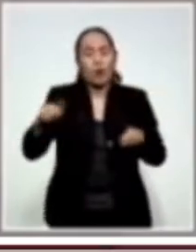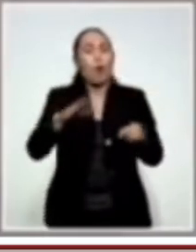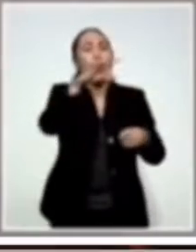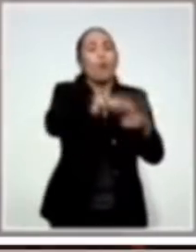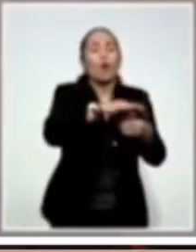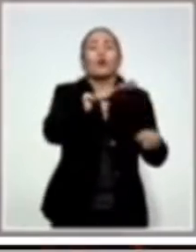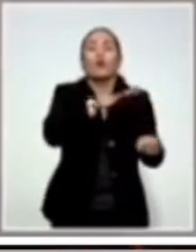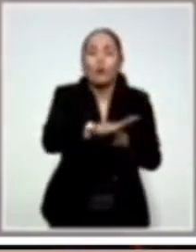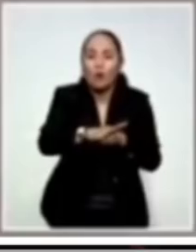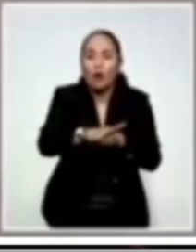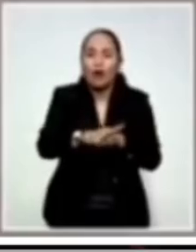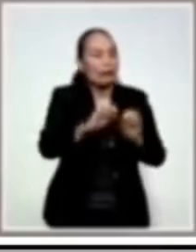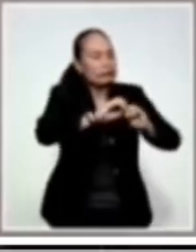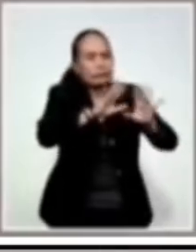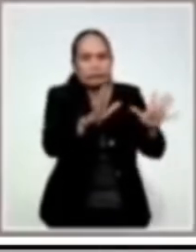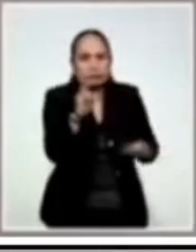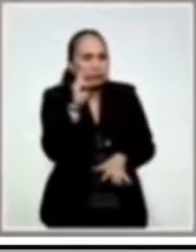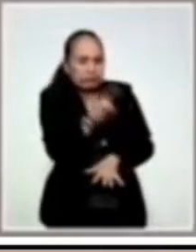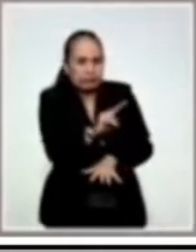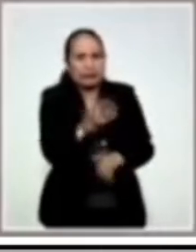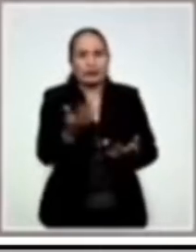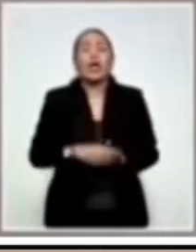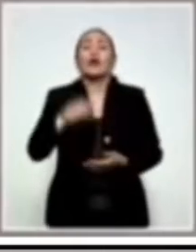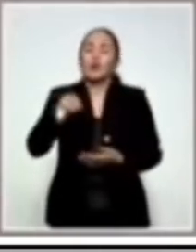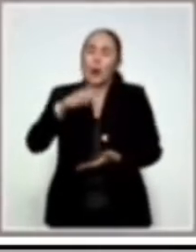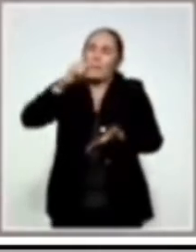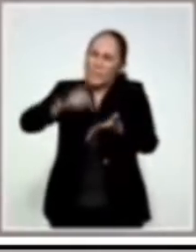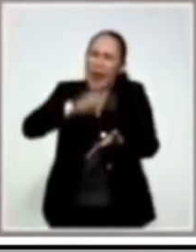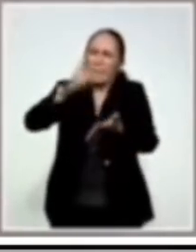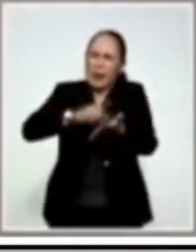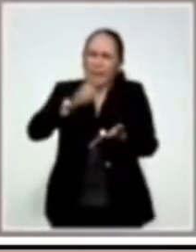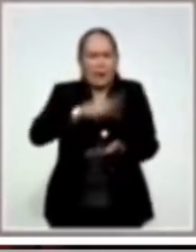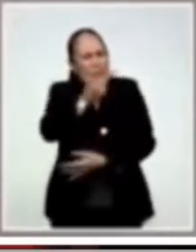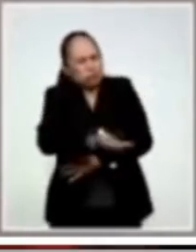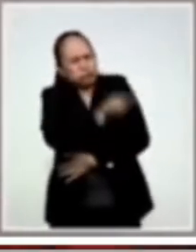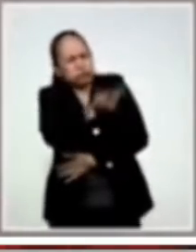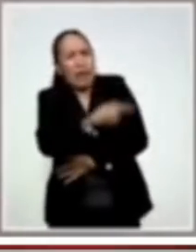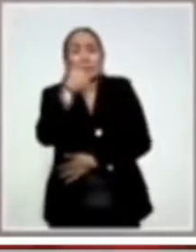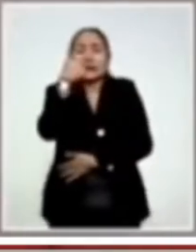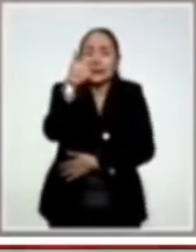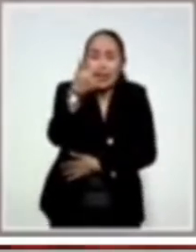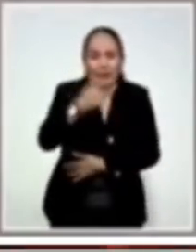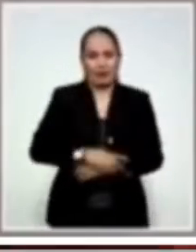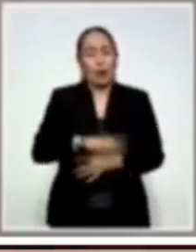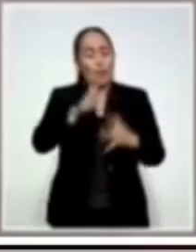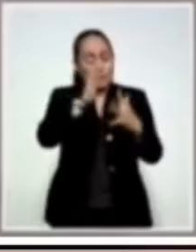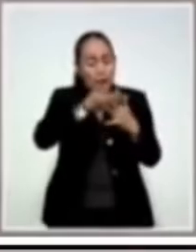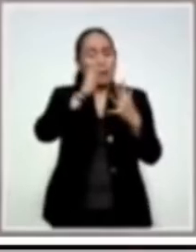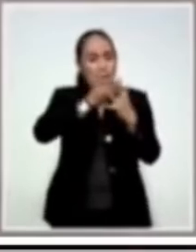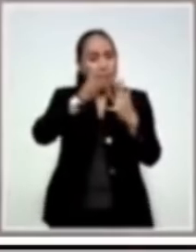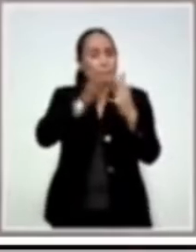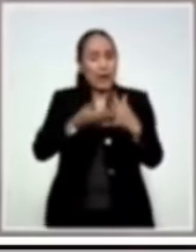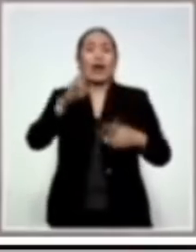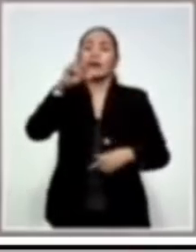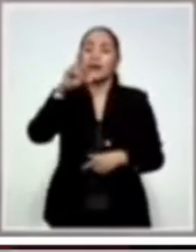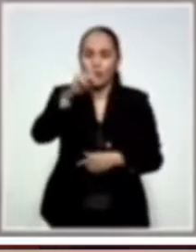claramente. Y pregunté 7 veces y dije, esto no es por apartados, de aquí depende